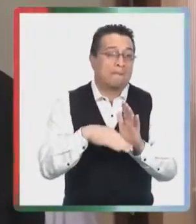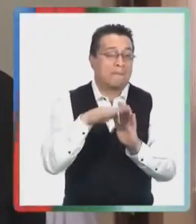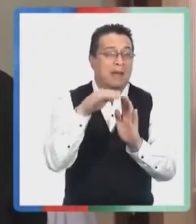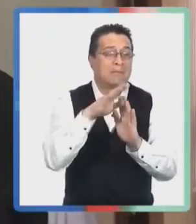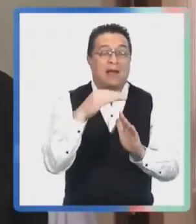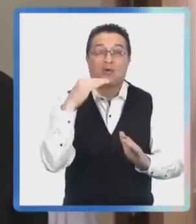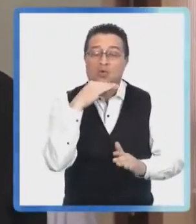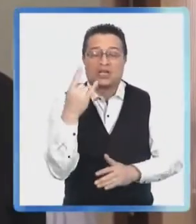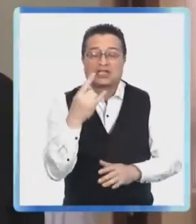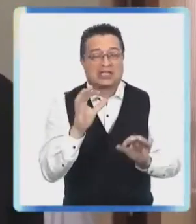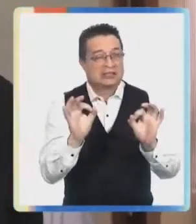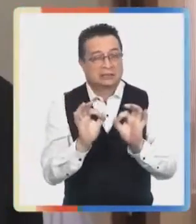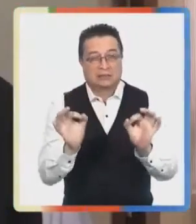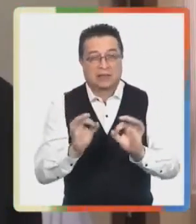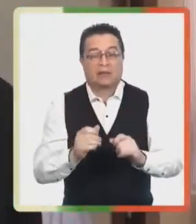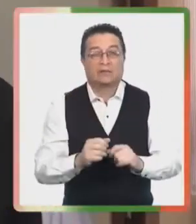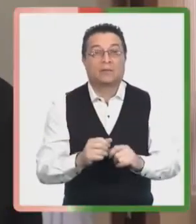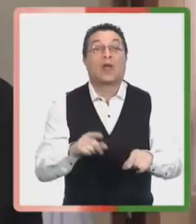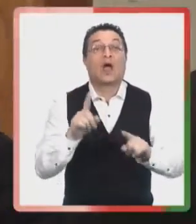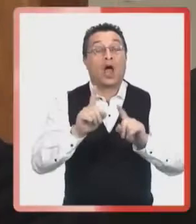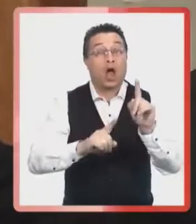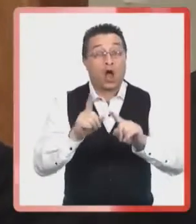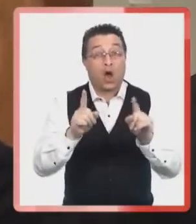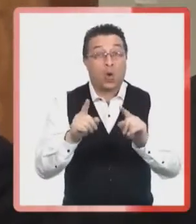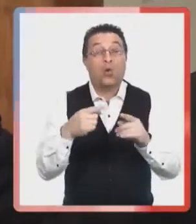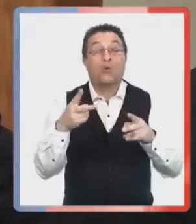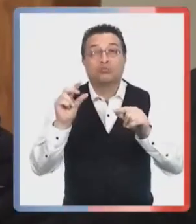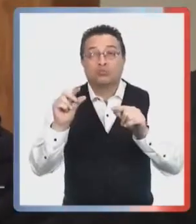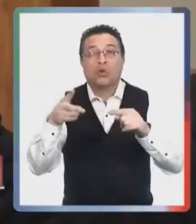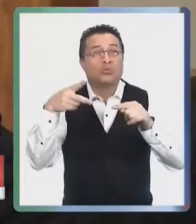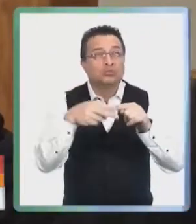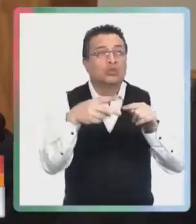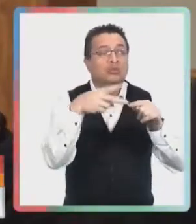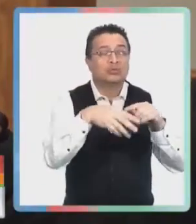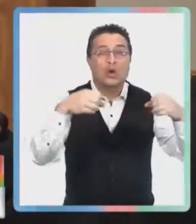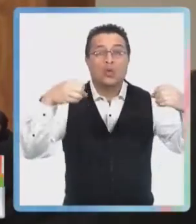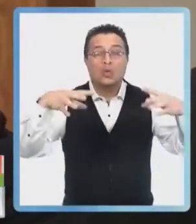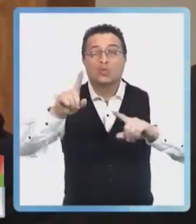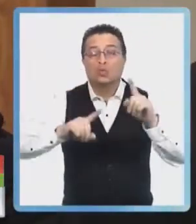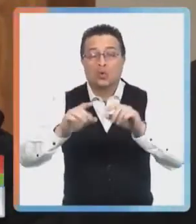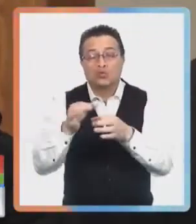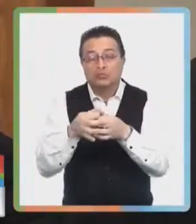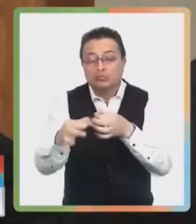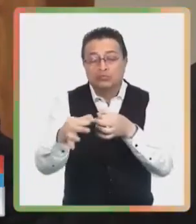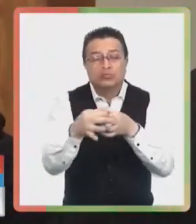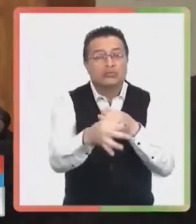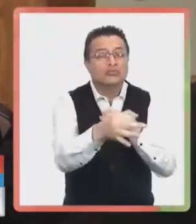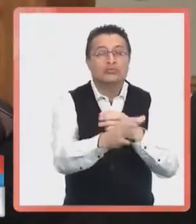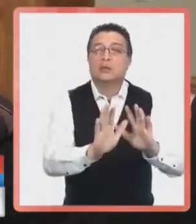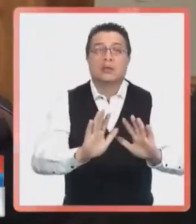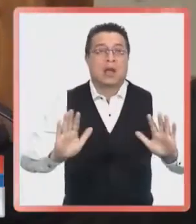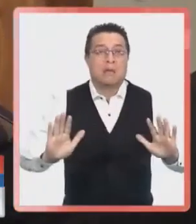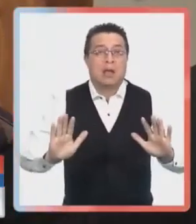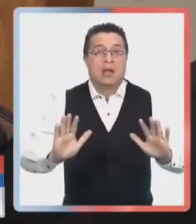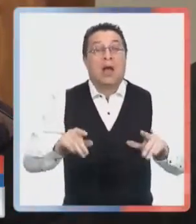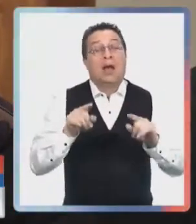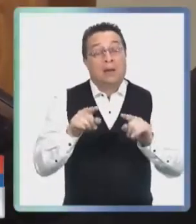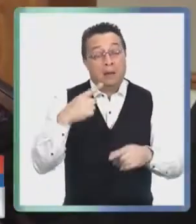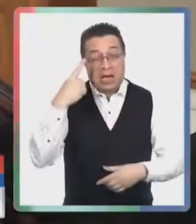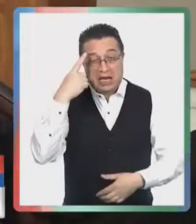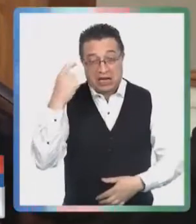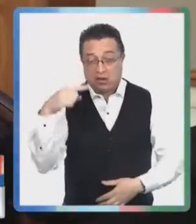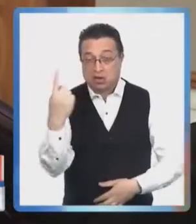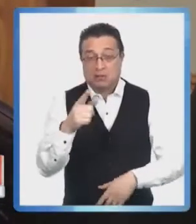tuvimos mayores emergencias de ningún tipo. Algunos pequeños cortes de luz en sectores específicos, pero